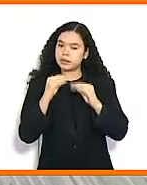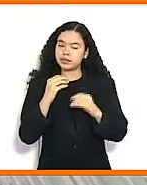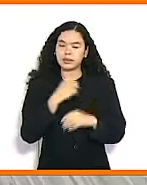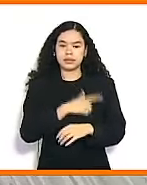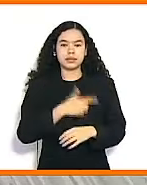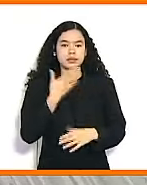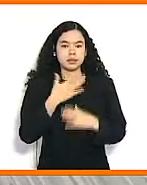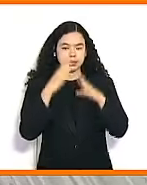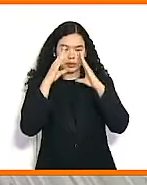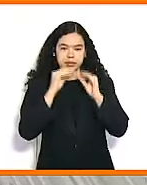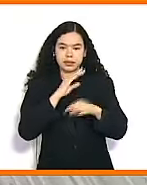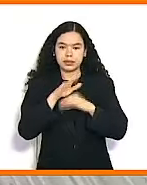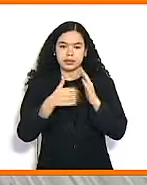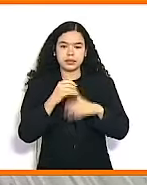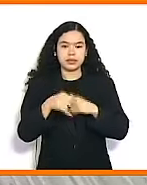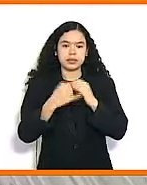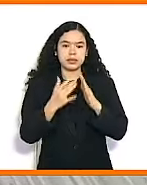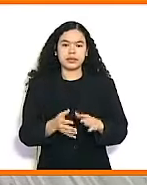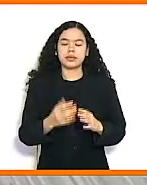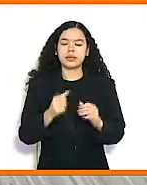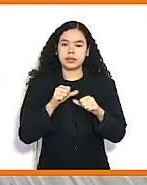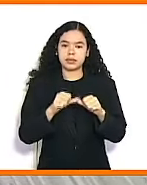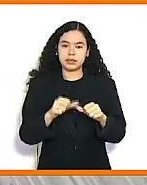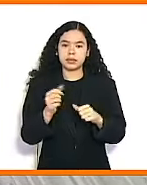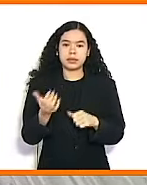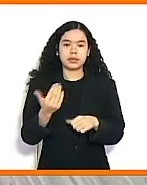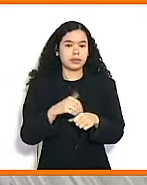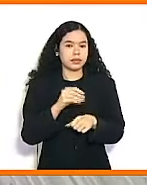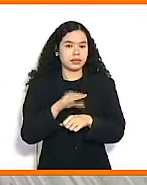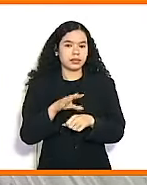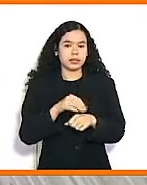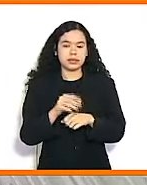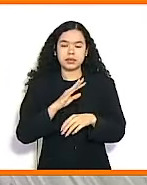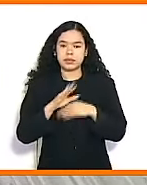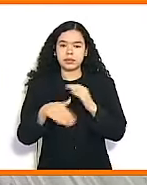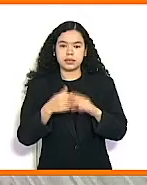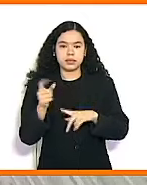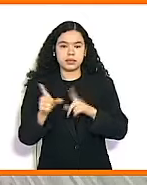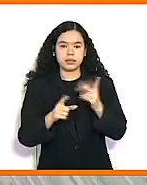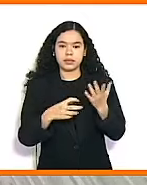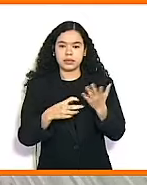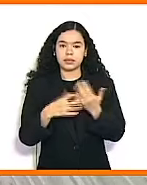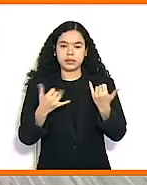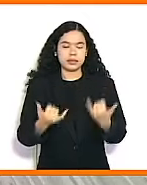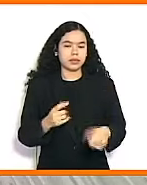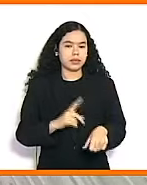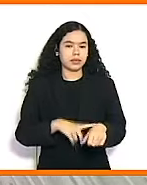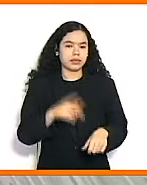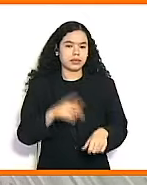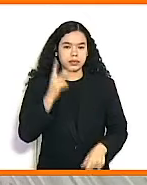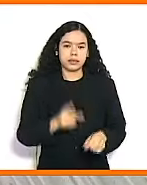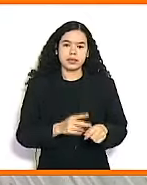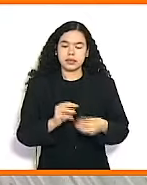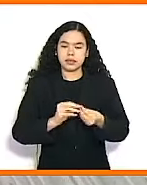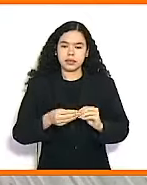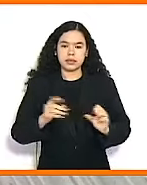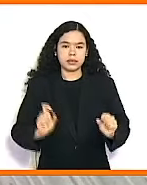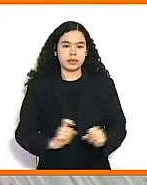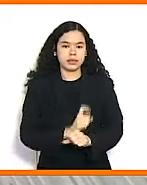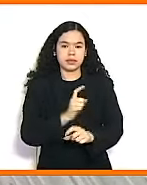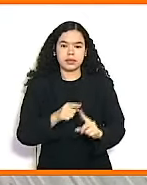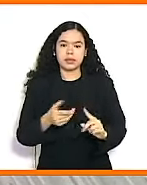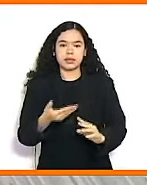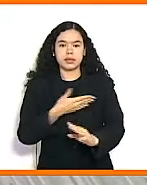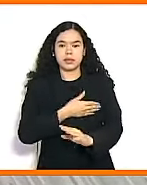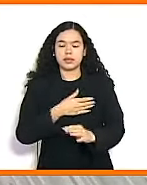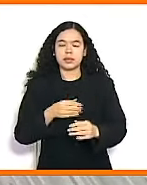muy buenas noches a vos, jugador, recomendándote nuevamente que tengas tus jugadas en mano, porque en este momento conocerás tus números ganadores. Pero antes de